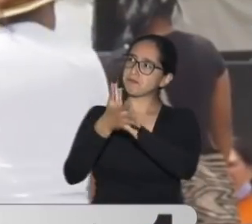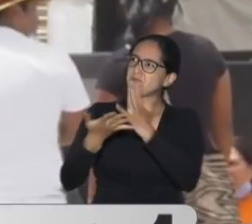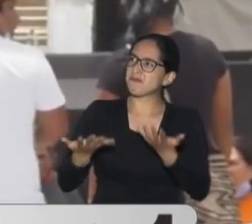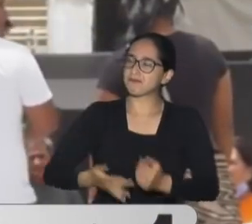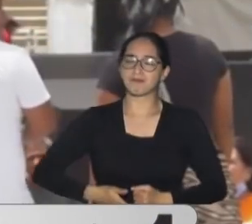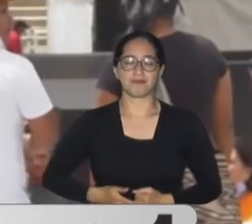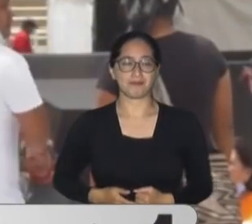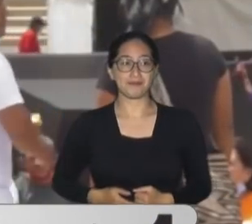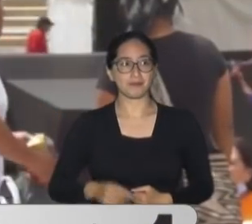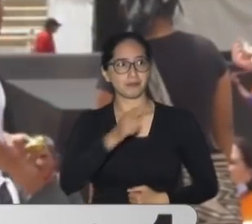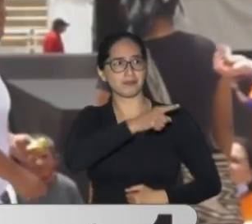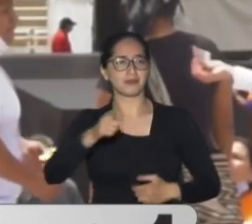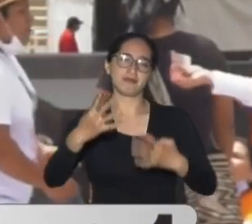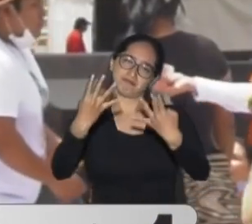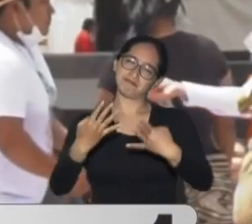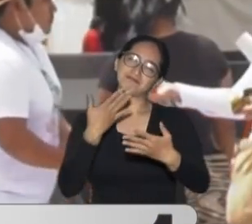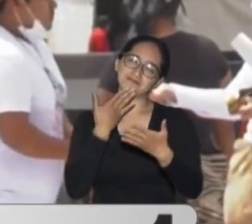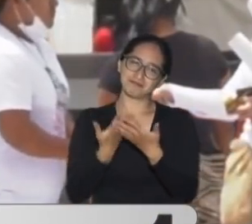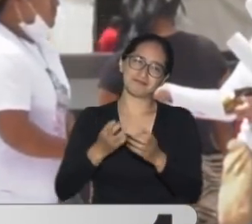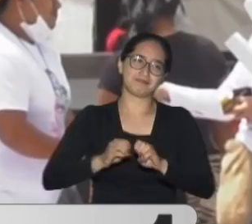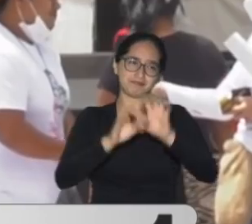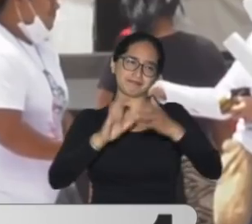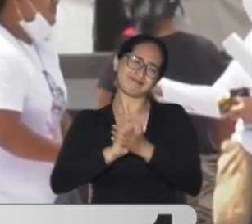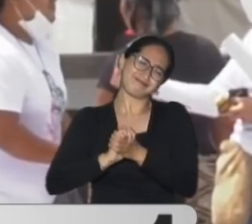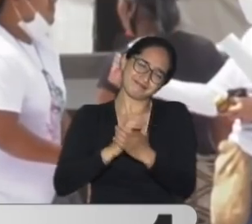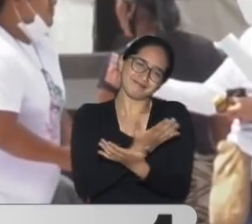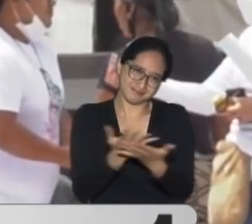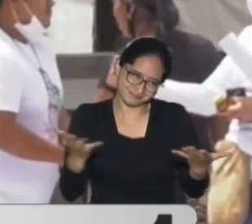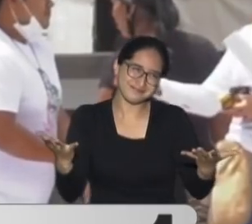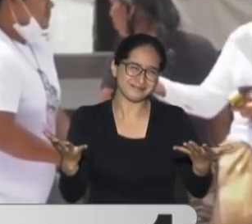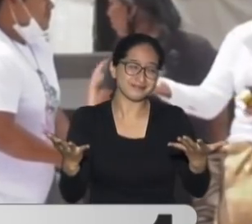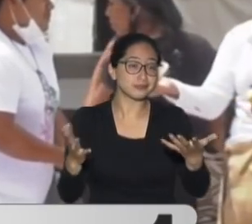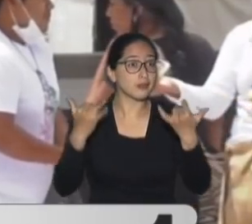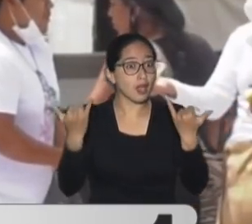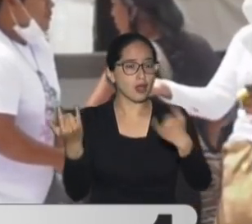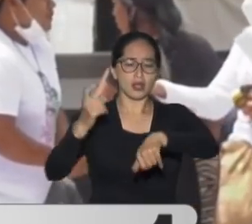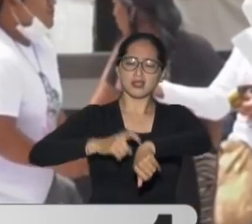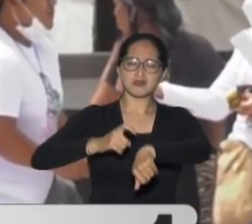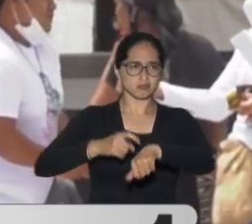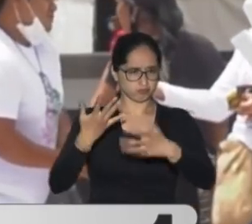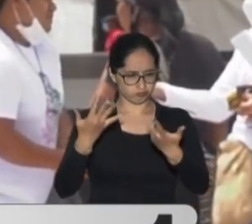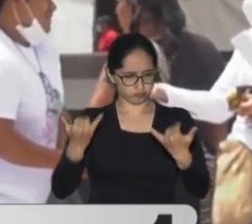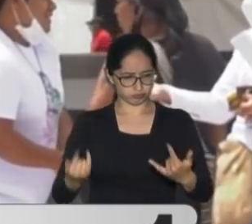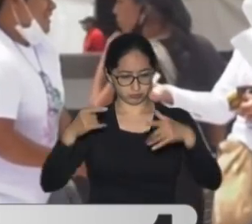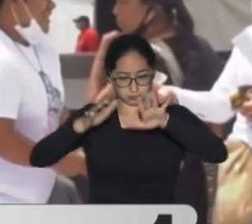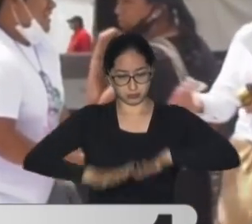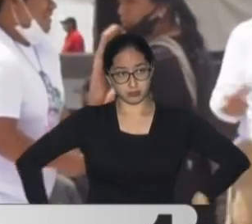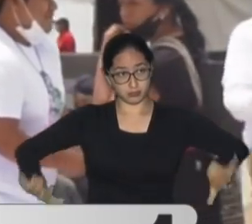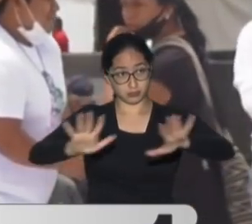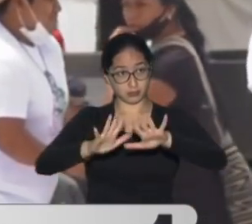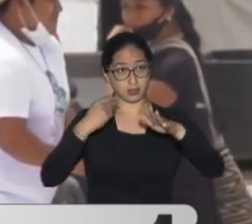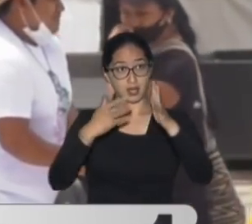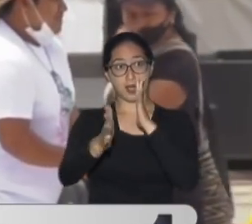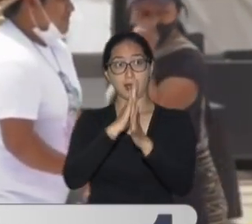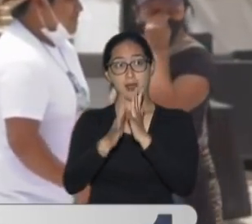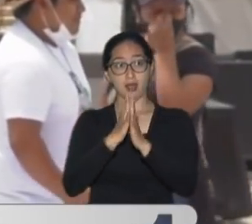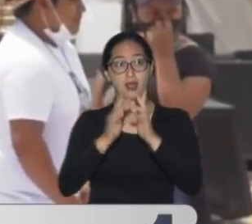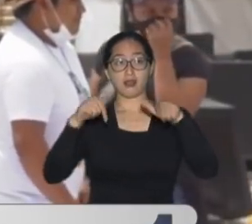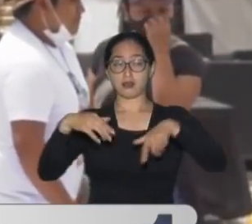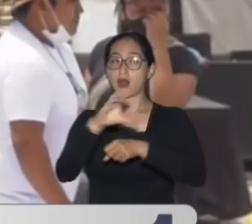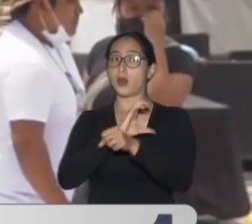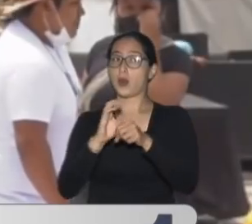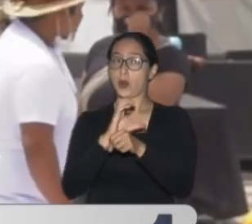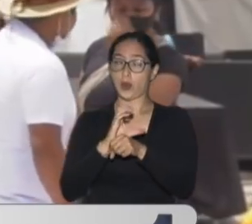Hola Luisa y televidentes, qué gusto volver a saludarlos. Nos encontramos a esta hora en la Plaza de Bolívar, en el centro de la capital del país, y este